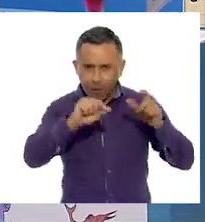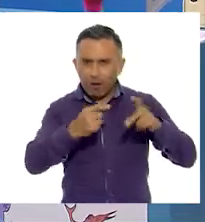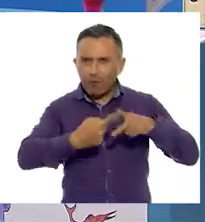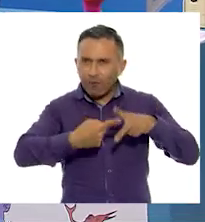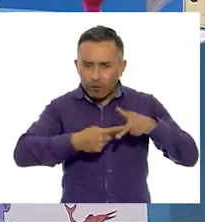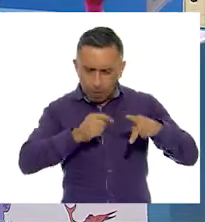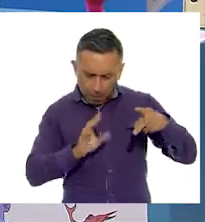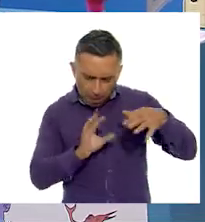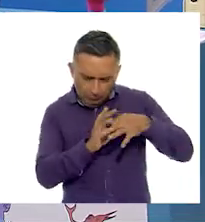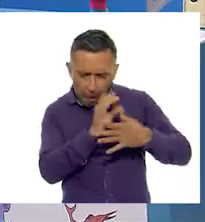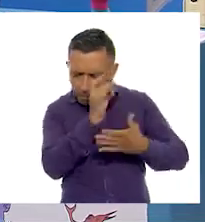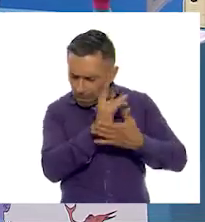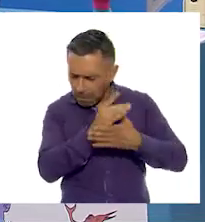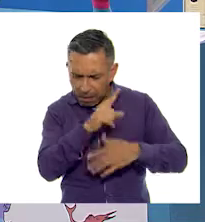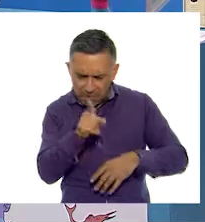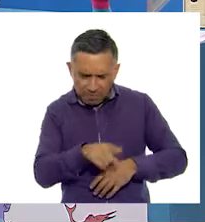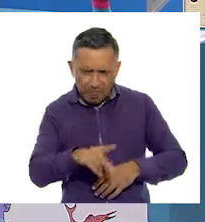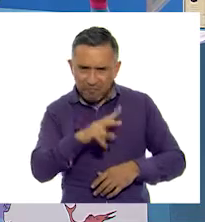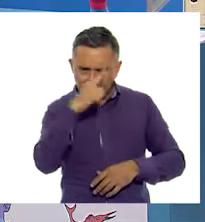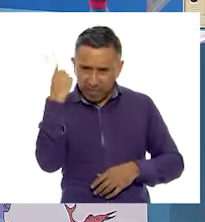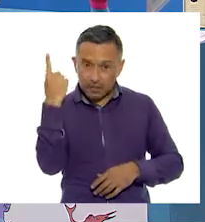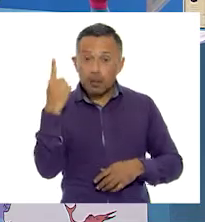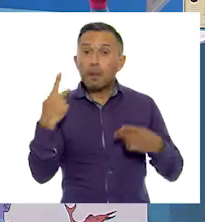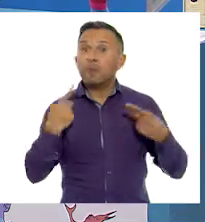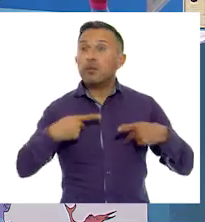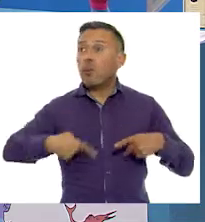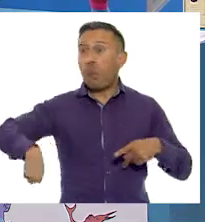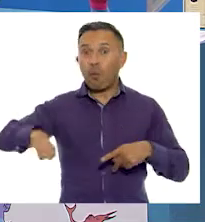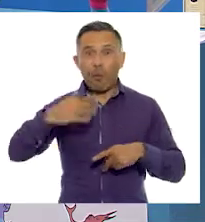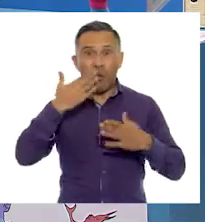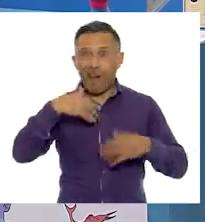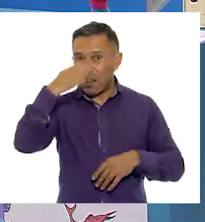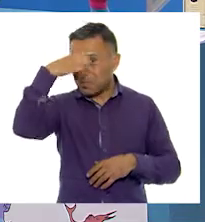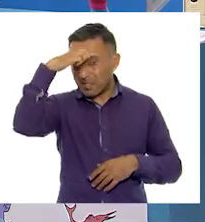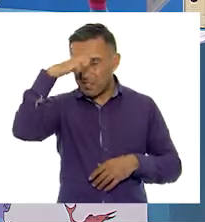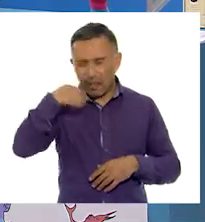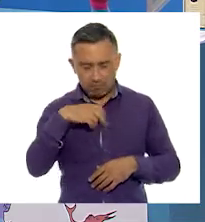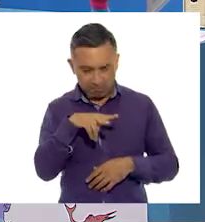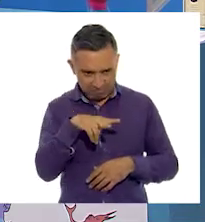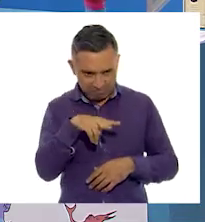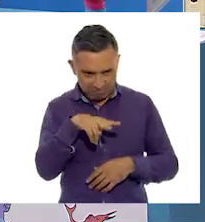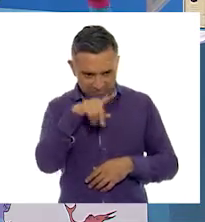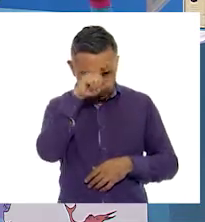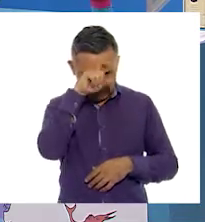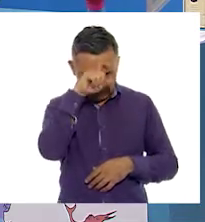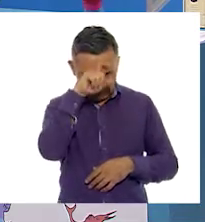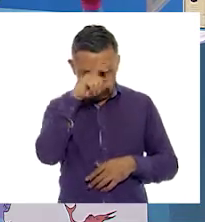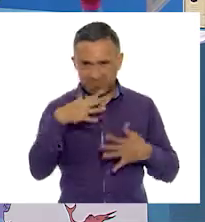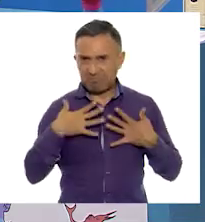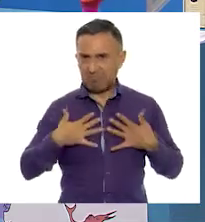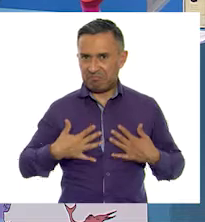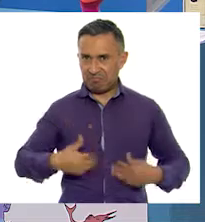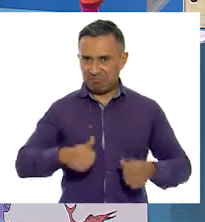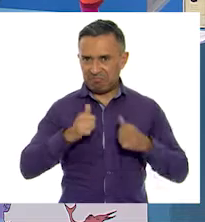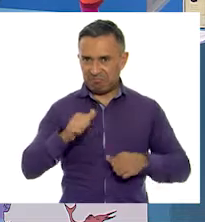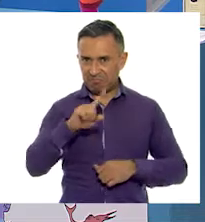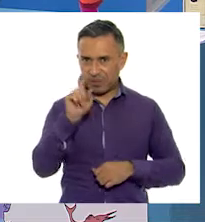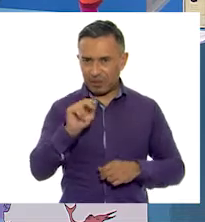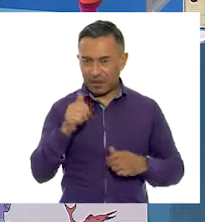estudiantes en casa, Tom, Juan, ¿comprendieron algo de texto? ¿Se entendió el texto?